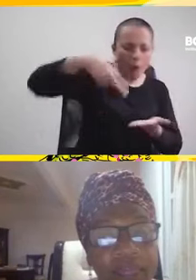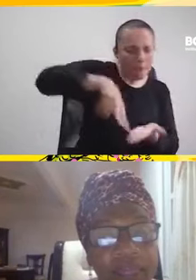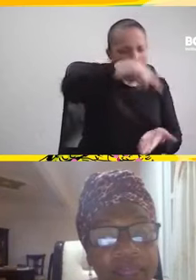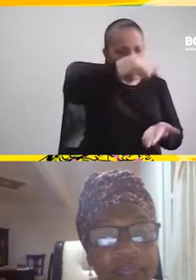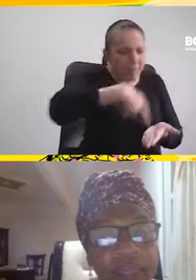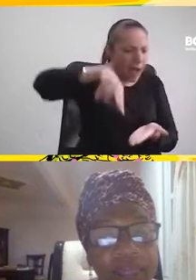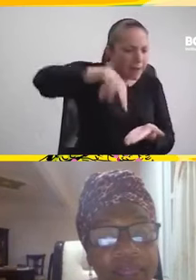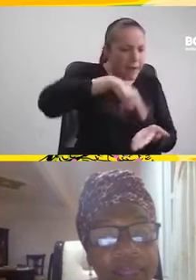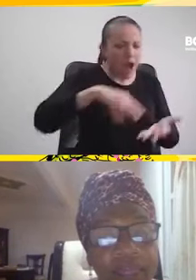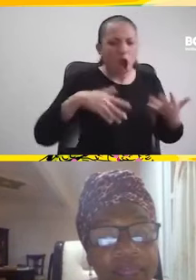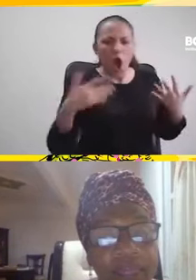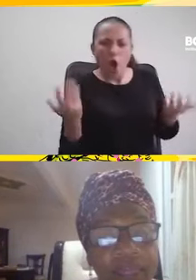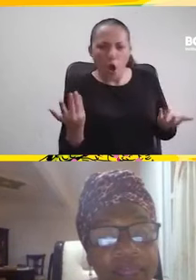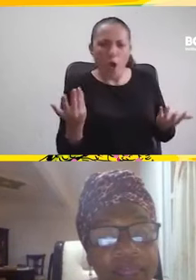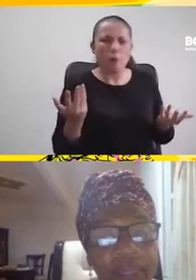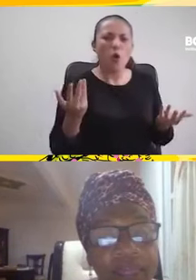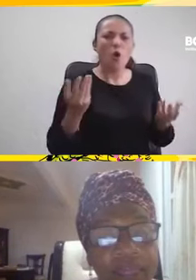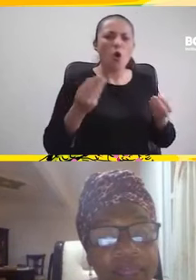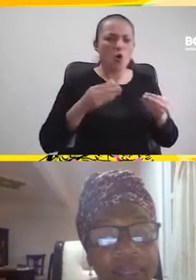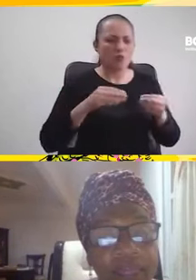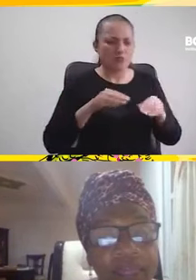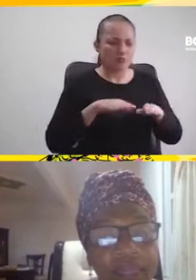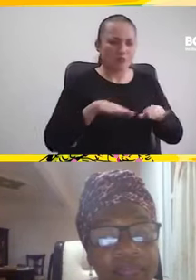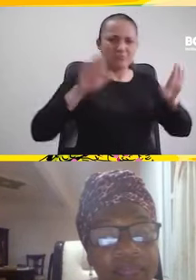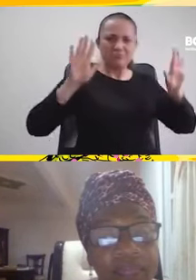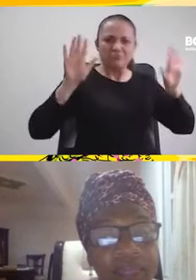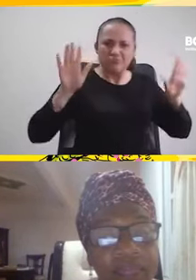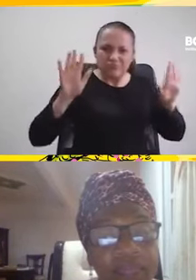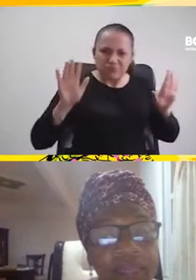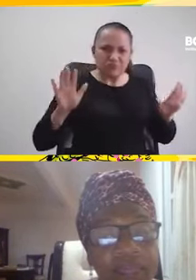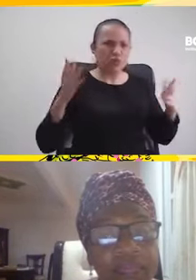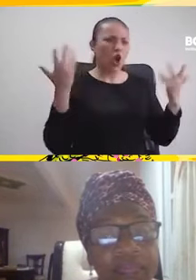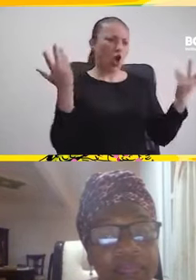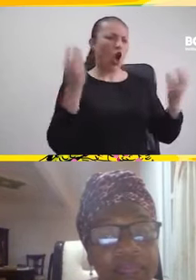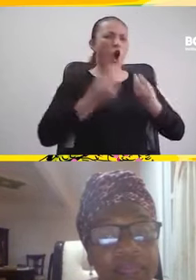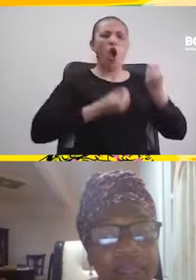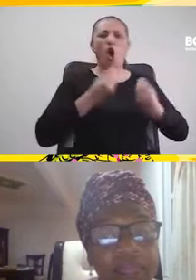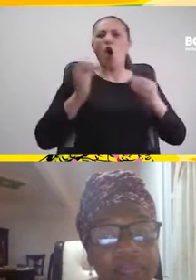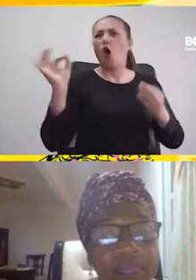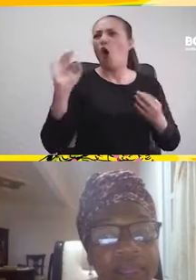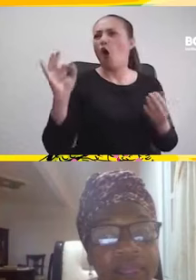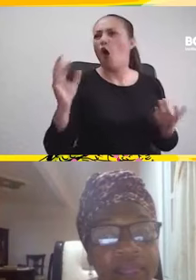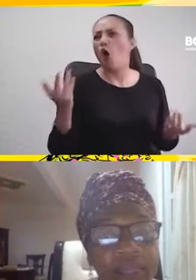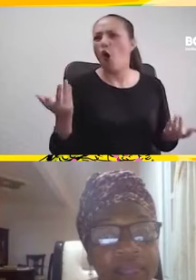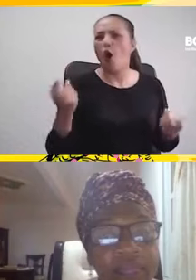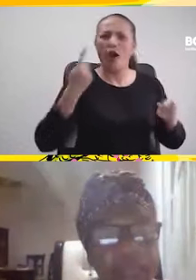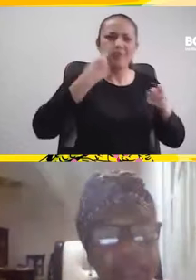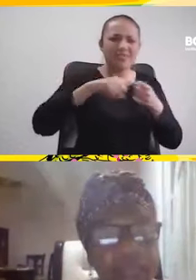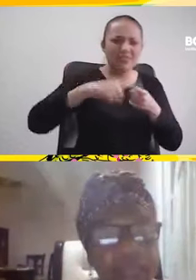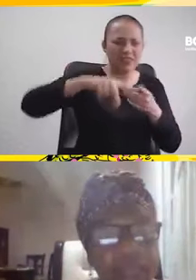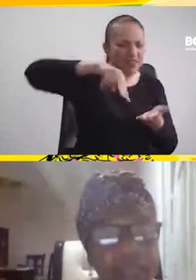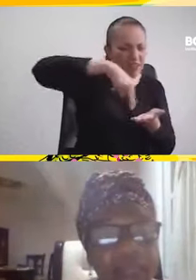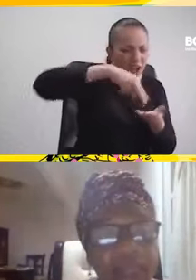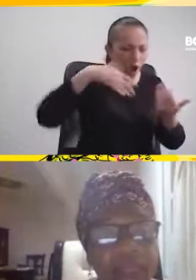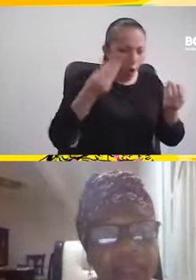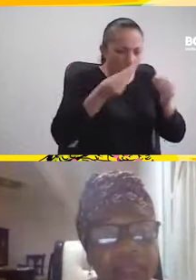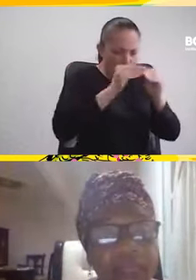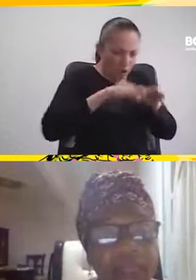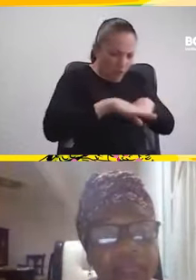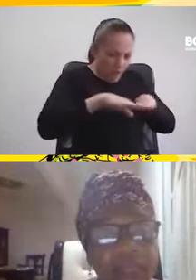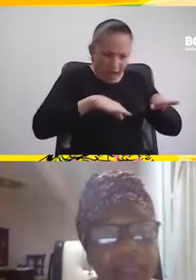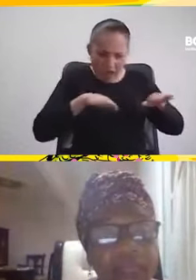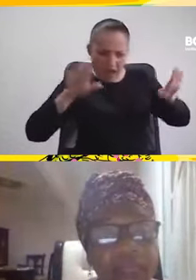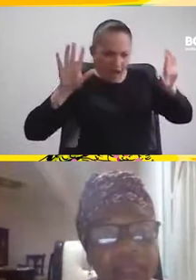momento determinado los pases del mapalé o los distintos pases de baile. No, se le inculcan